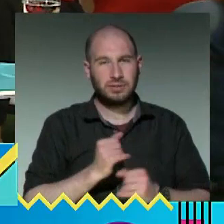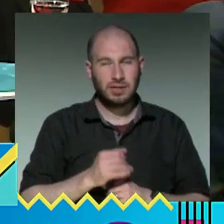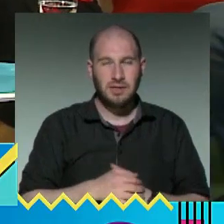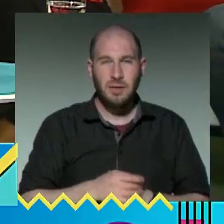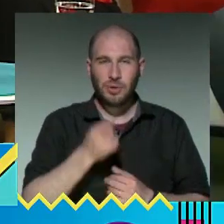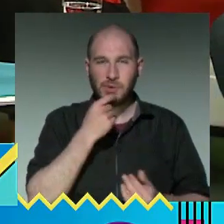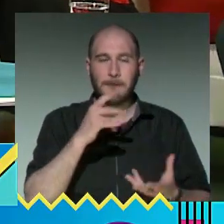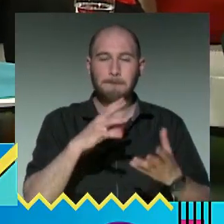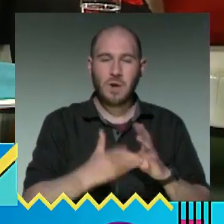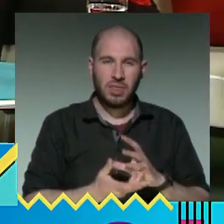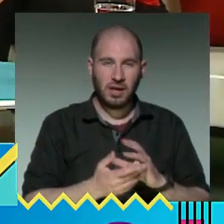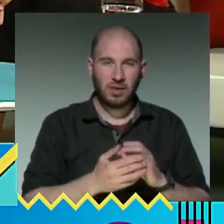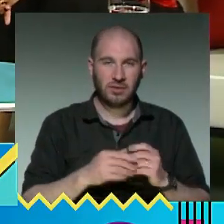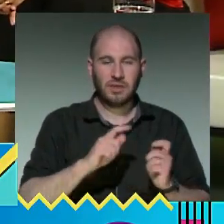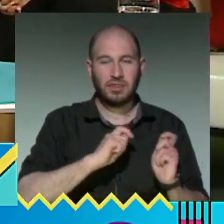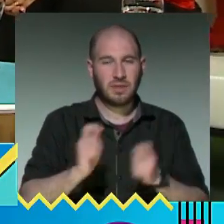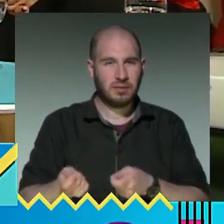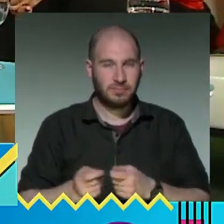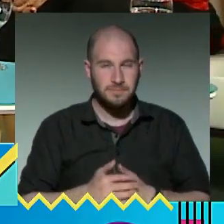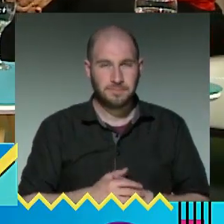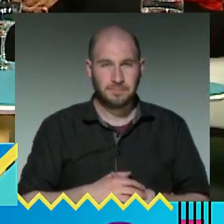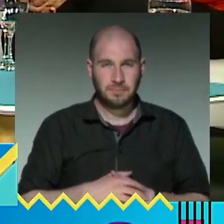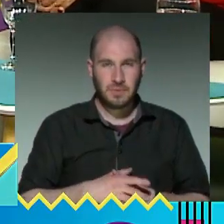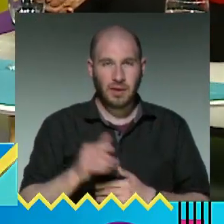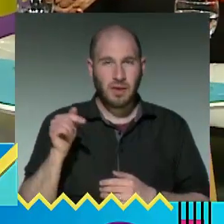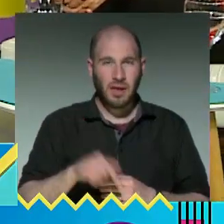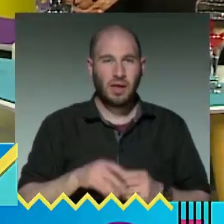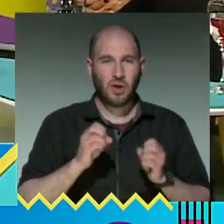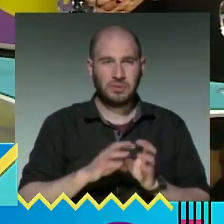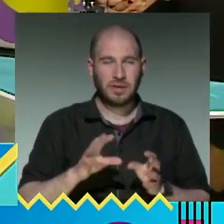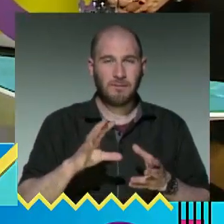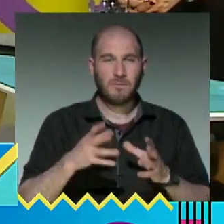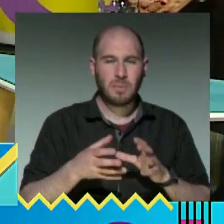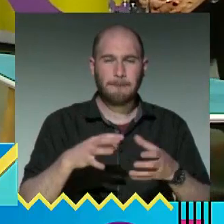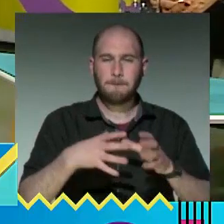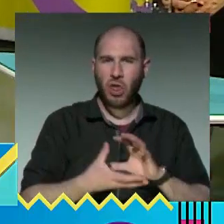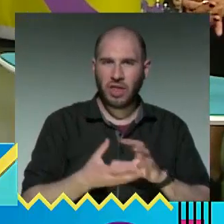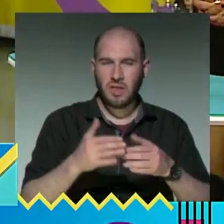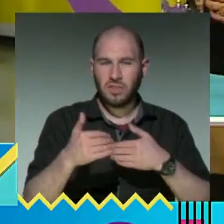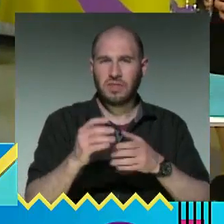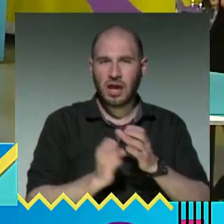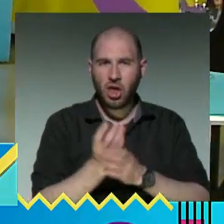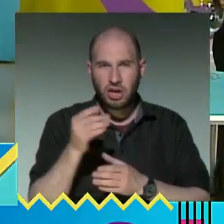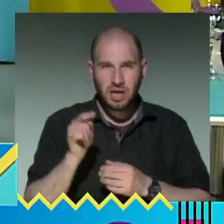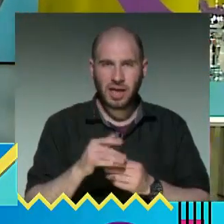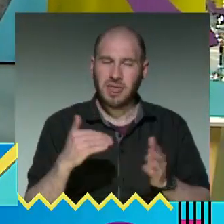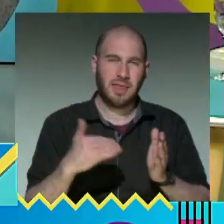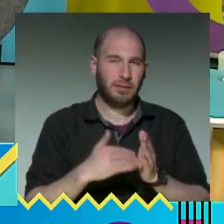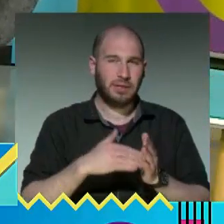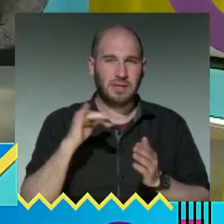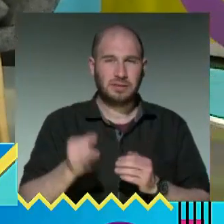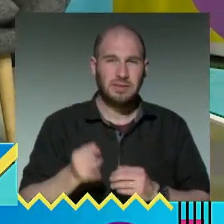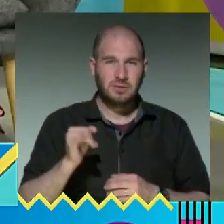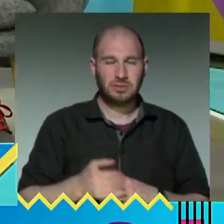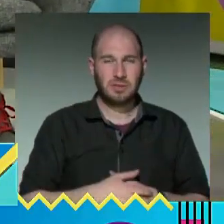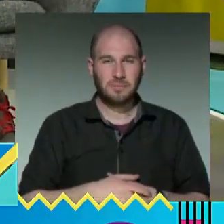de modelos transferencistas, generalmente se está empezando en modelos de paquetes tecnológicos que son muy dependientes